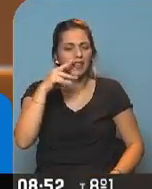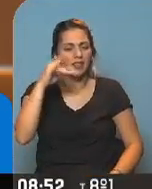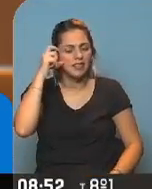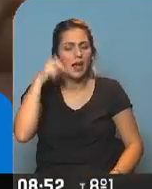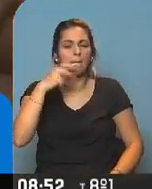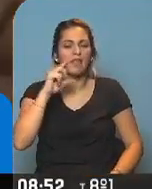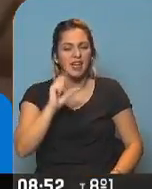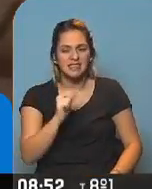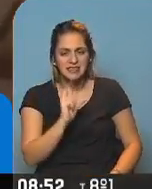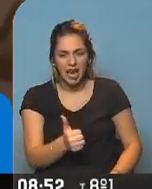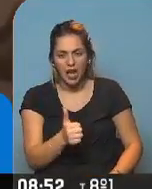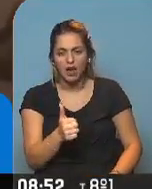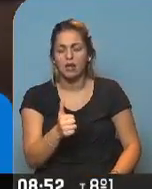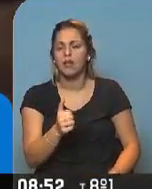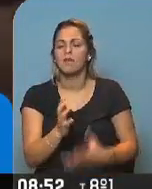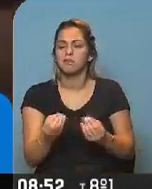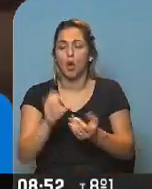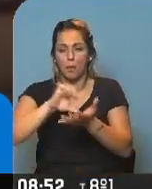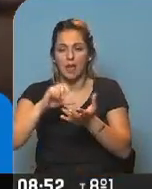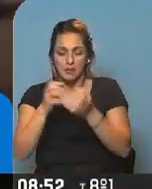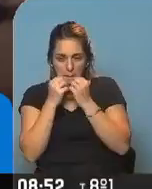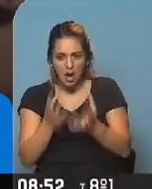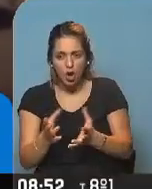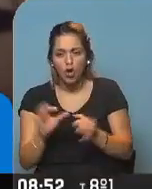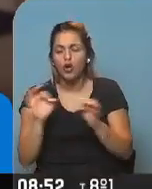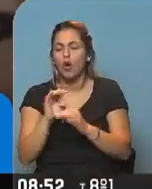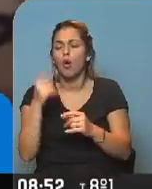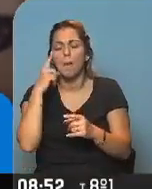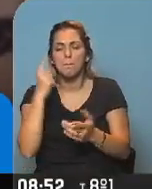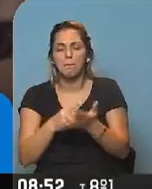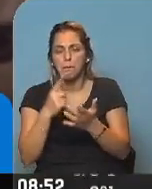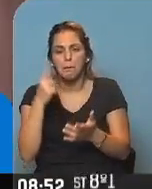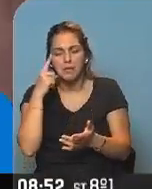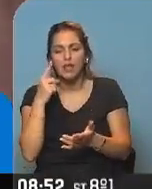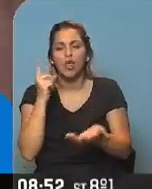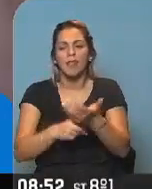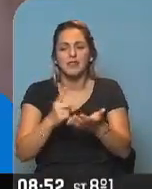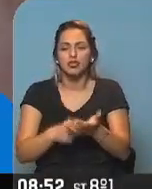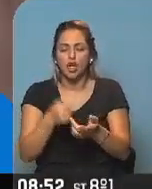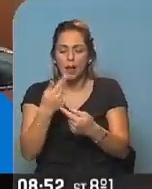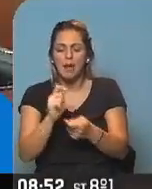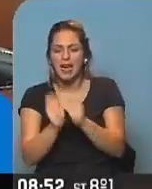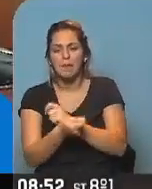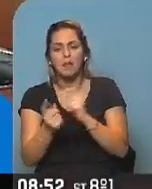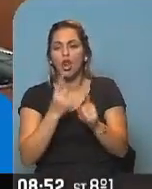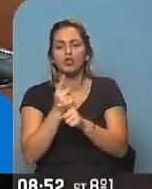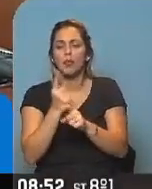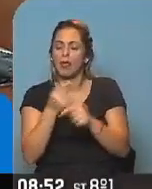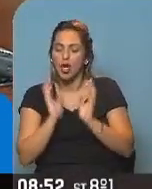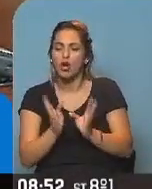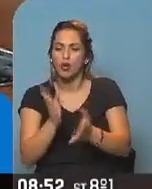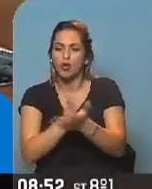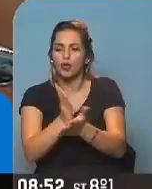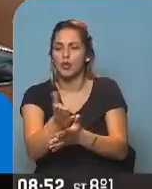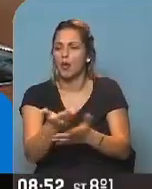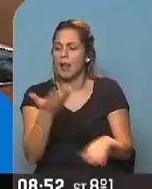pensando en tomar decisiones que cambiarán digamos no se podía seguir en esa suerte de mi chicha